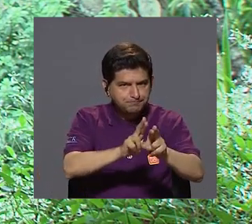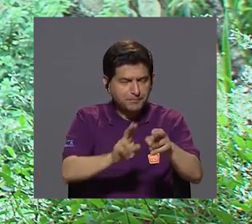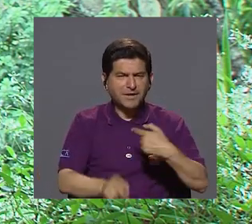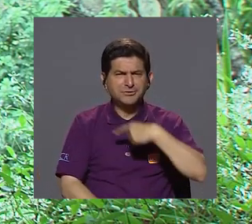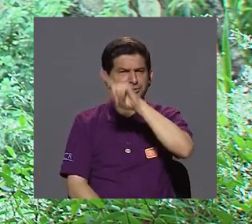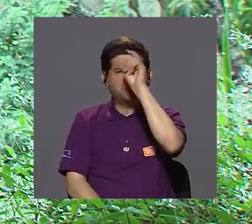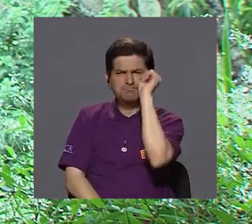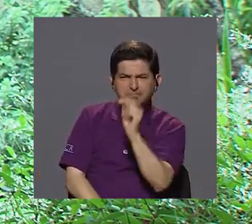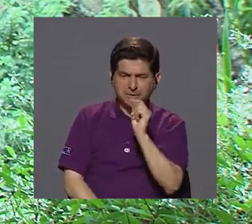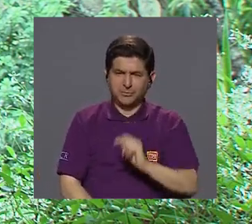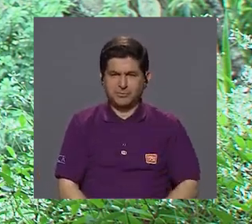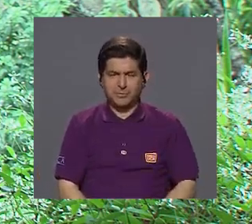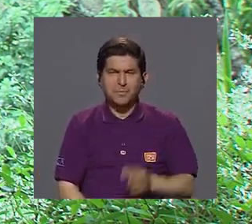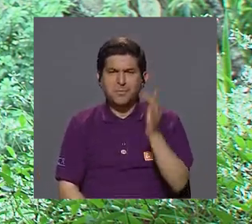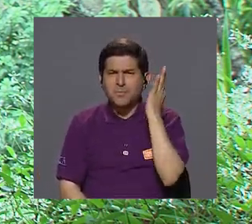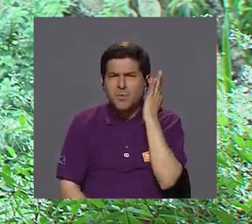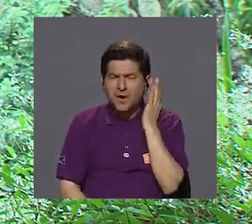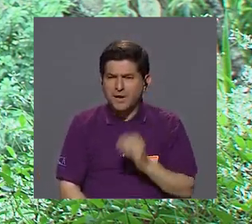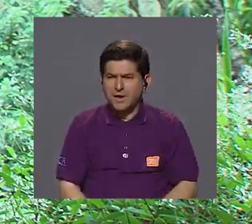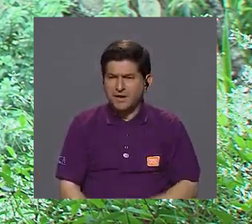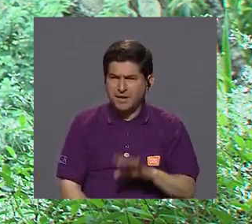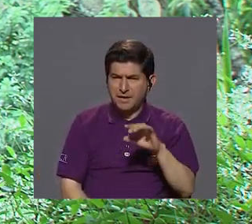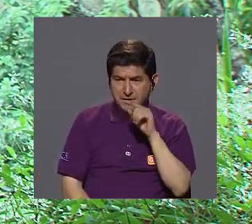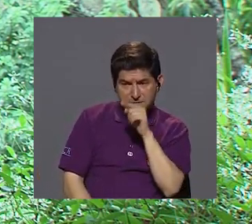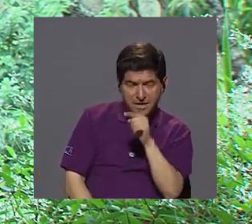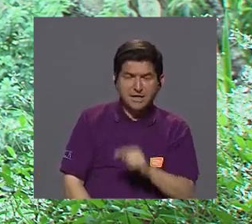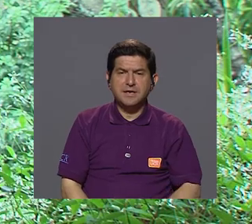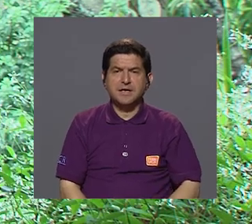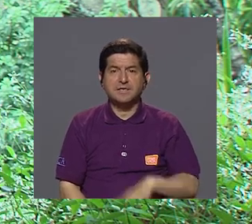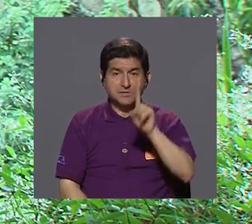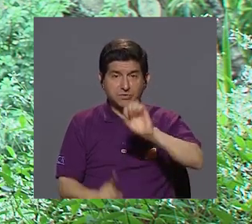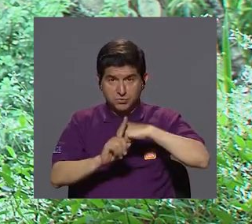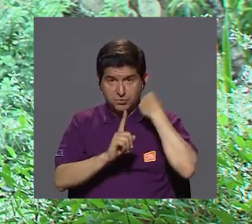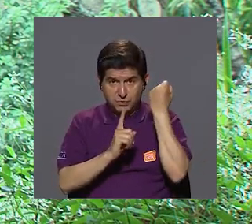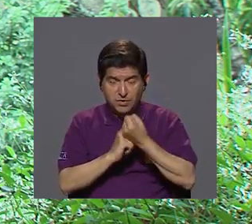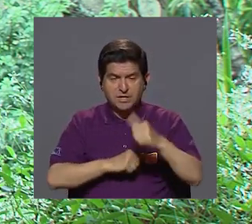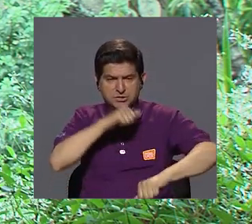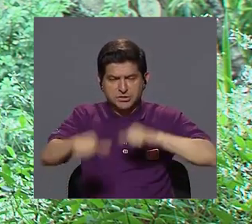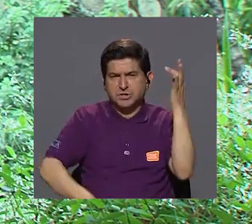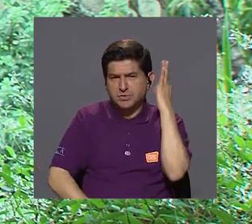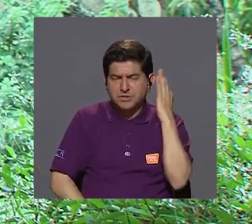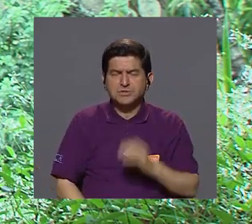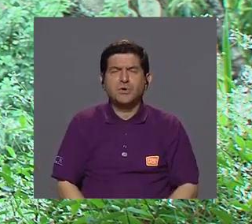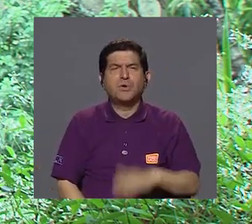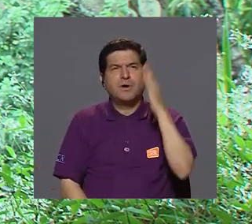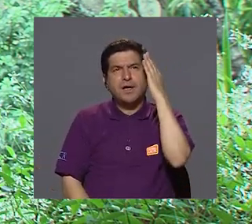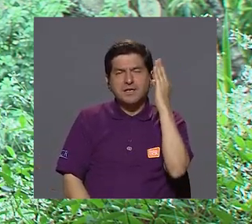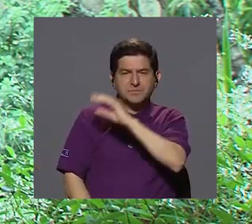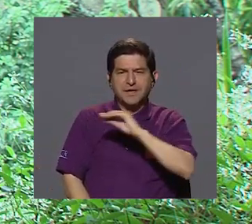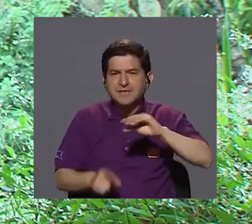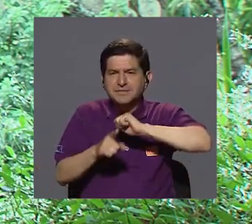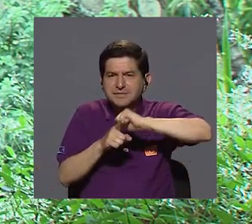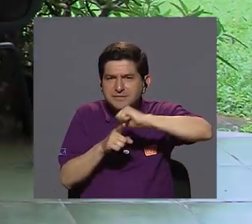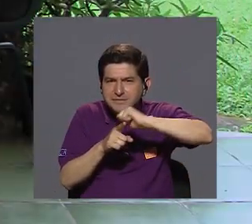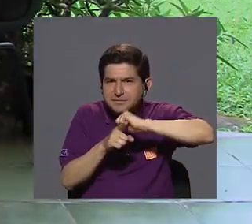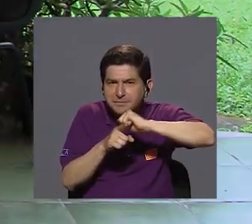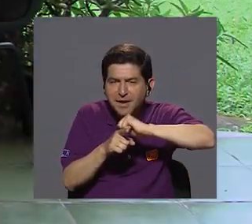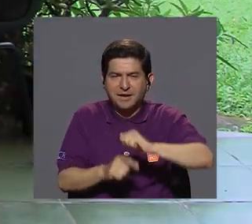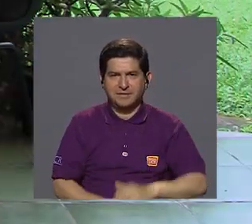Como resultado, digamos, yo lo que me pregunto es esto, ¿no? ¿Cómo estas mujeres, desde una posición feminista, ejercen una experiencia, una